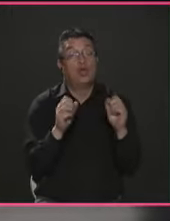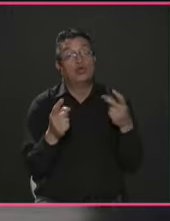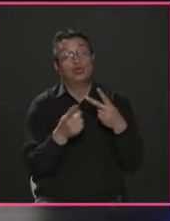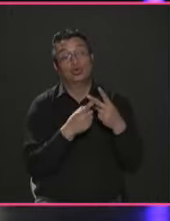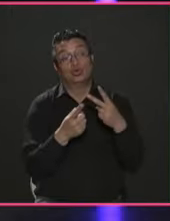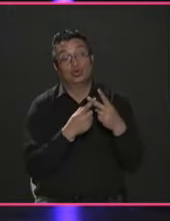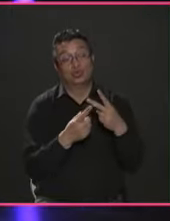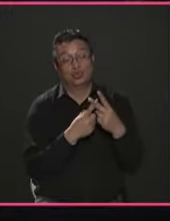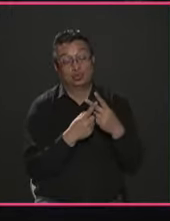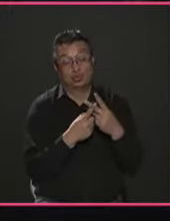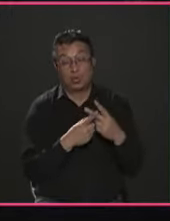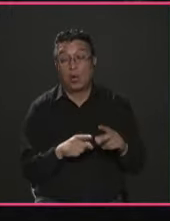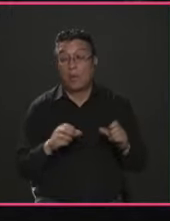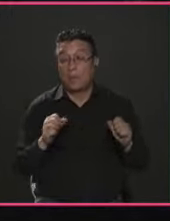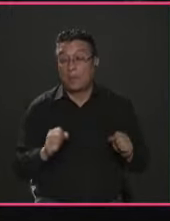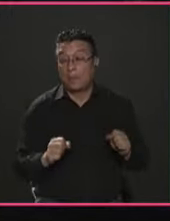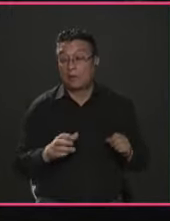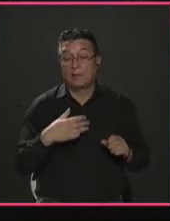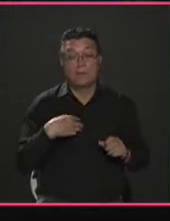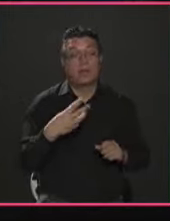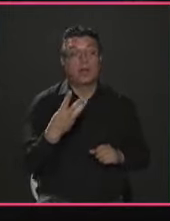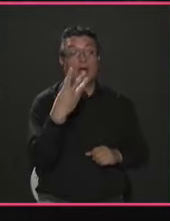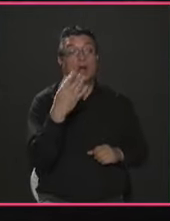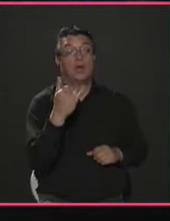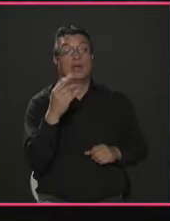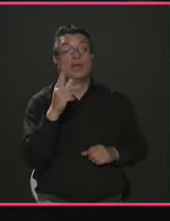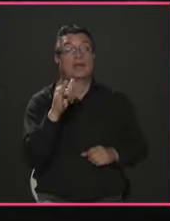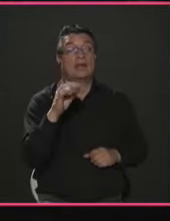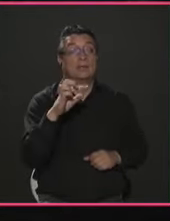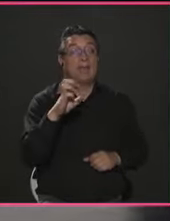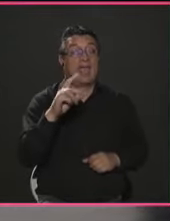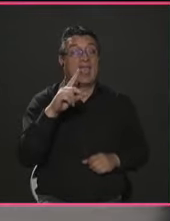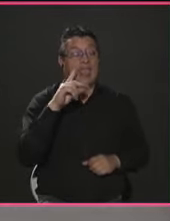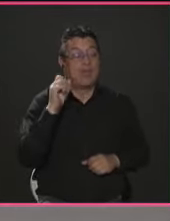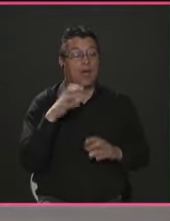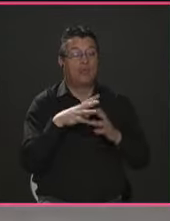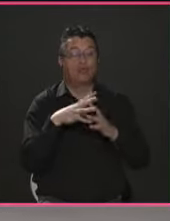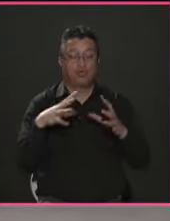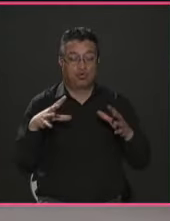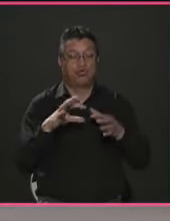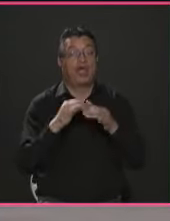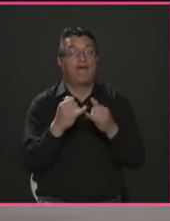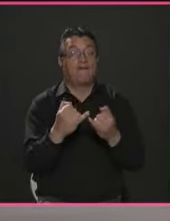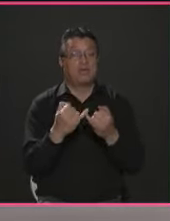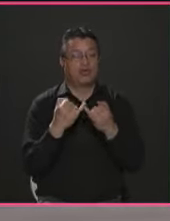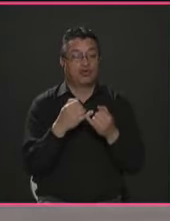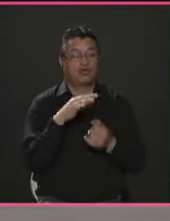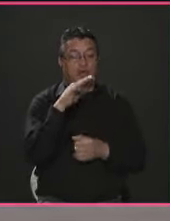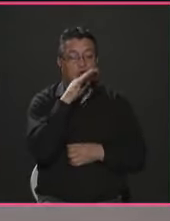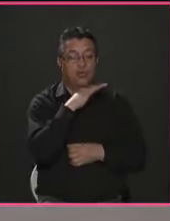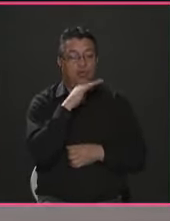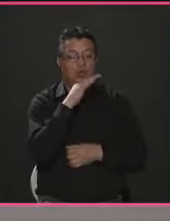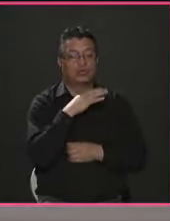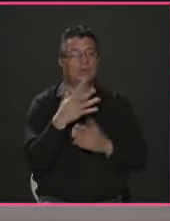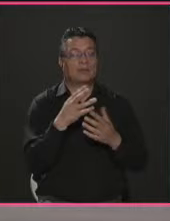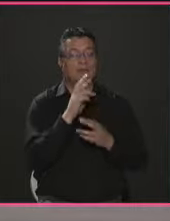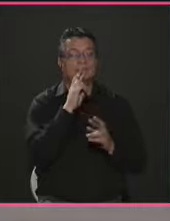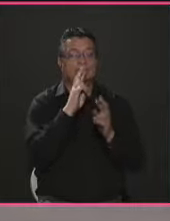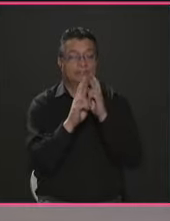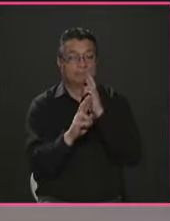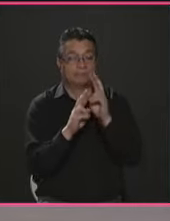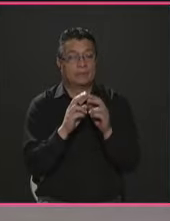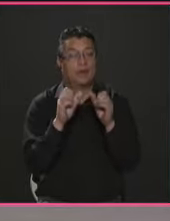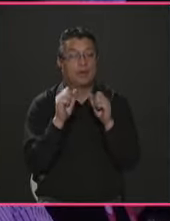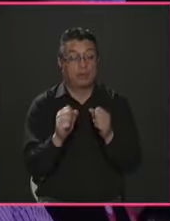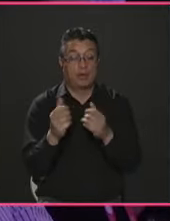posibilidad cierto eh Wikipedia que mucha la información que estamos tratando de utilizar para contestar esa pregunta la